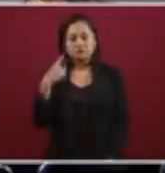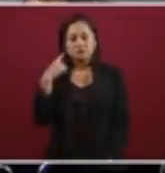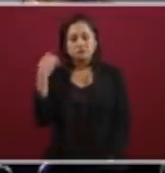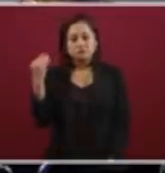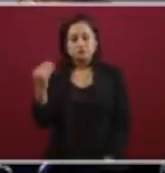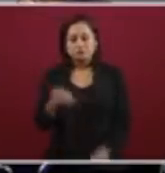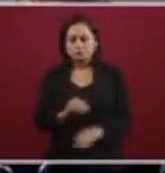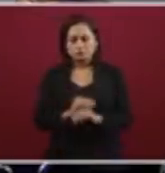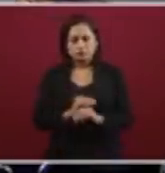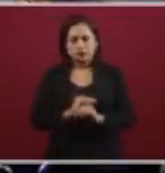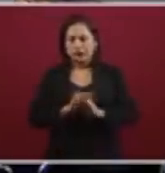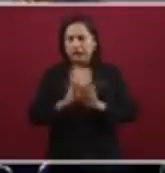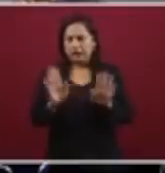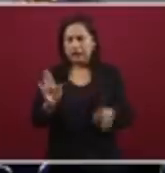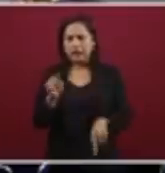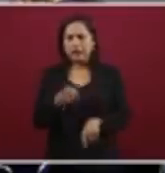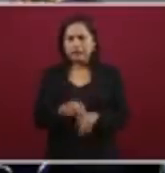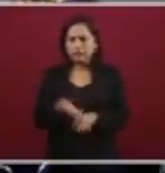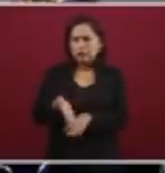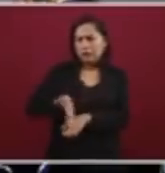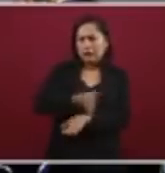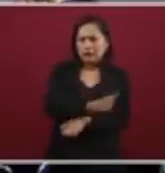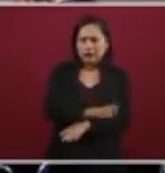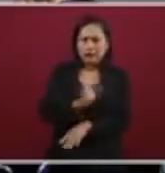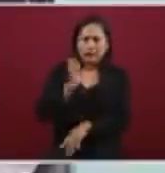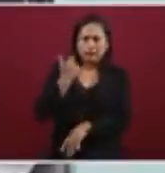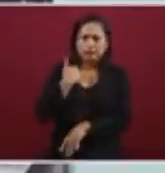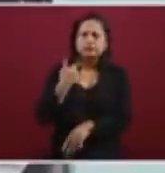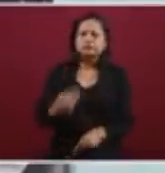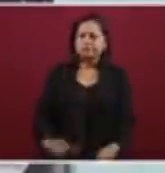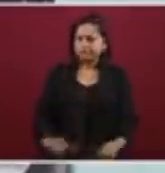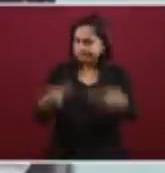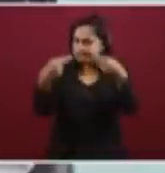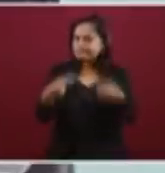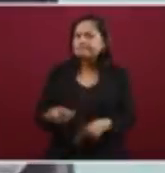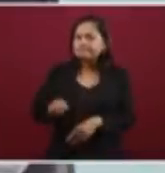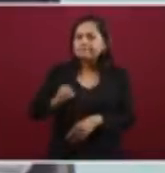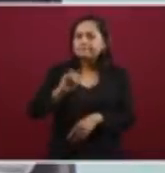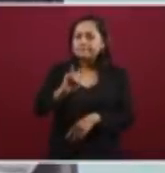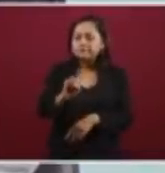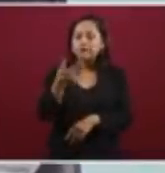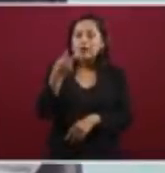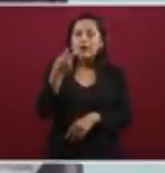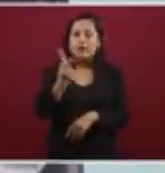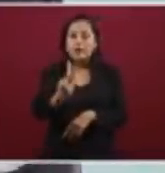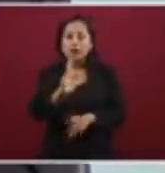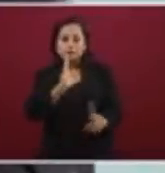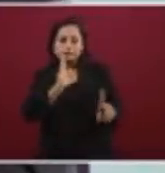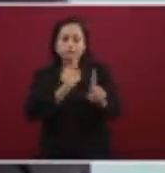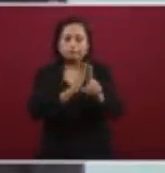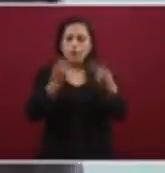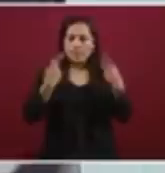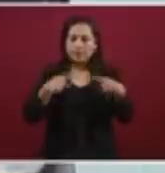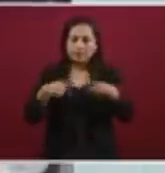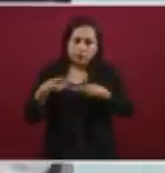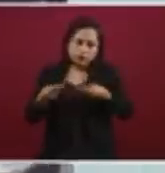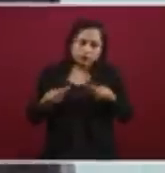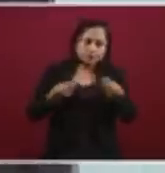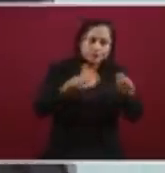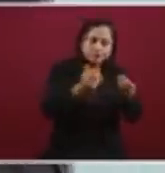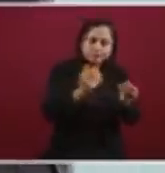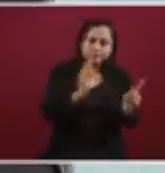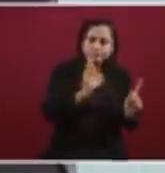claro que era negocio no llegaba a la gente yo he llegado a una parte